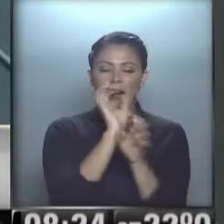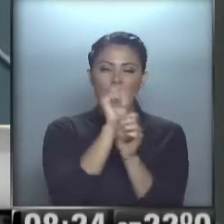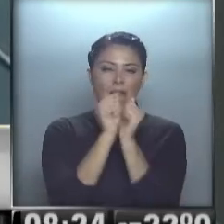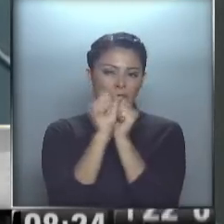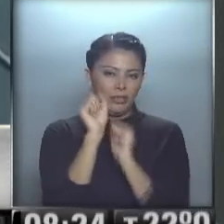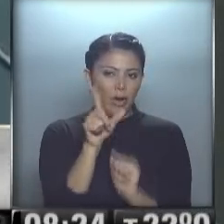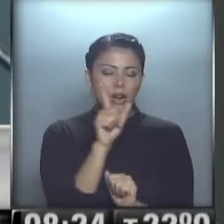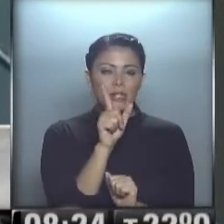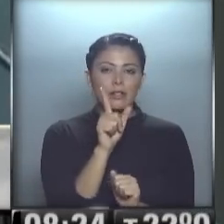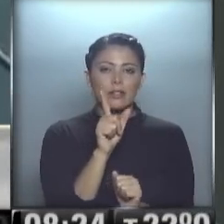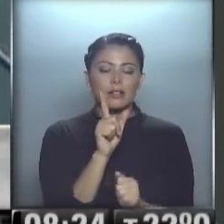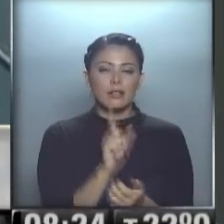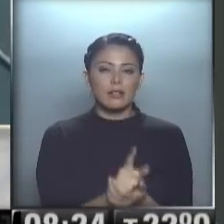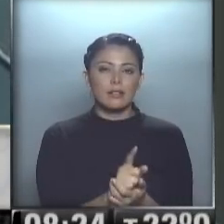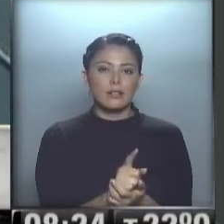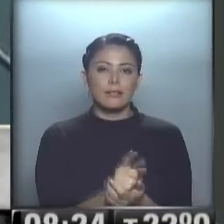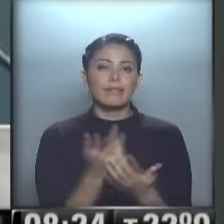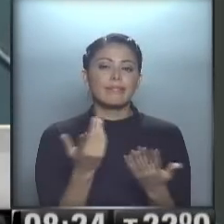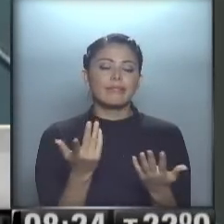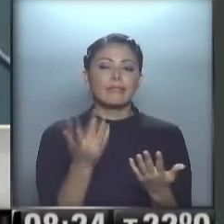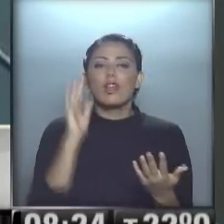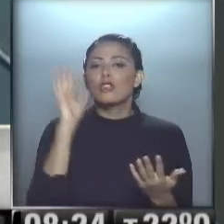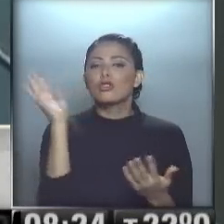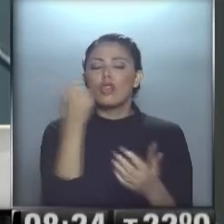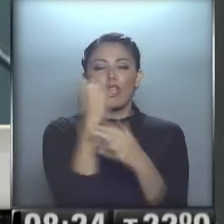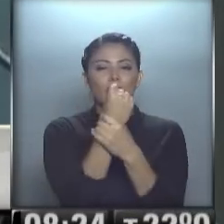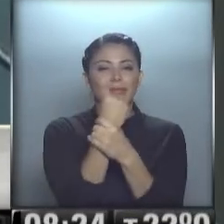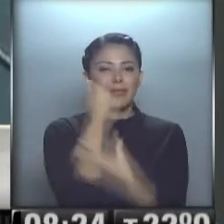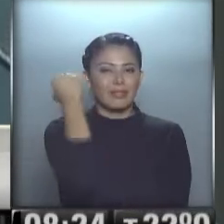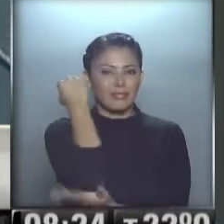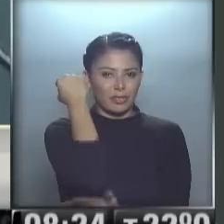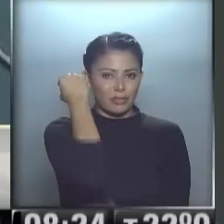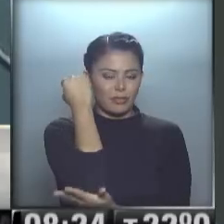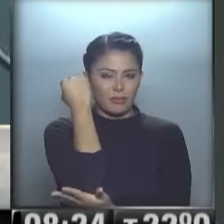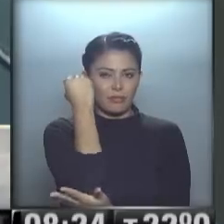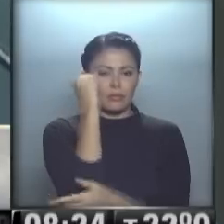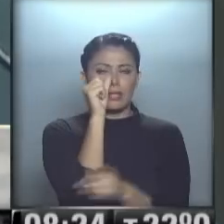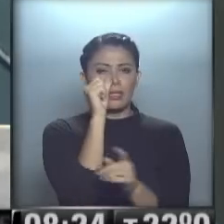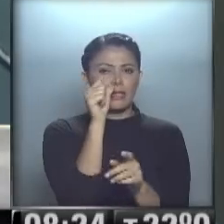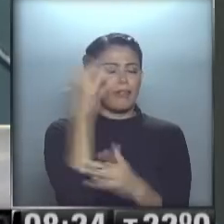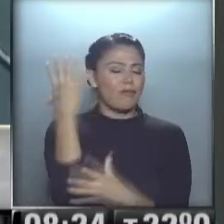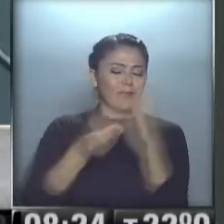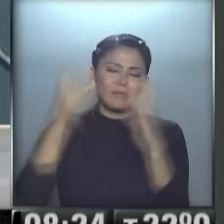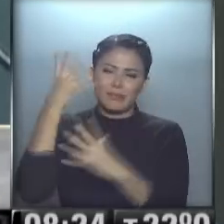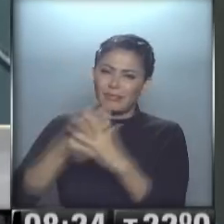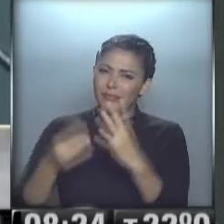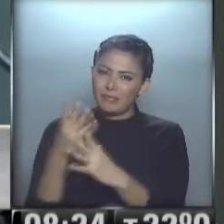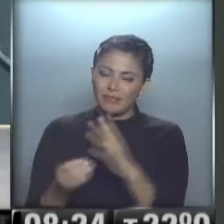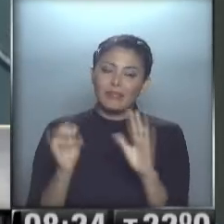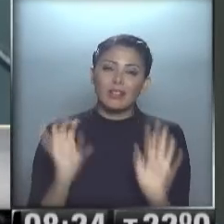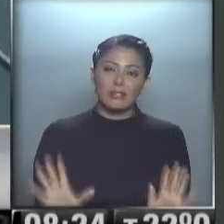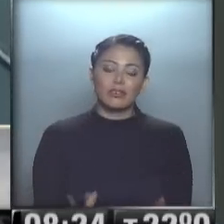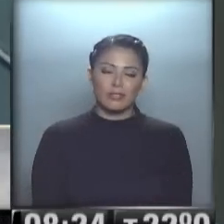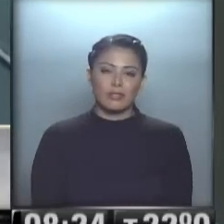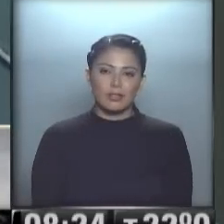eh eh todos los economistas han tenido enormes desaciertos por lo tanto solamente